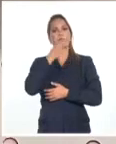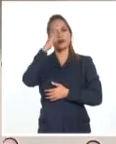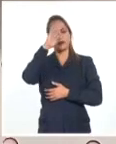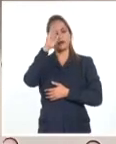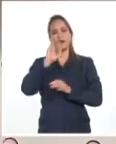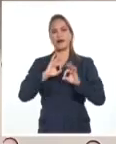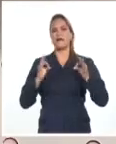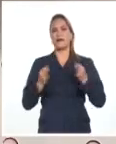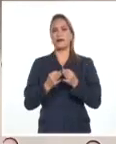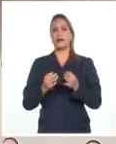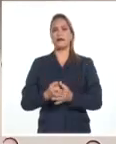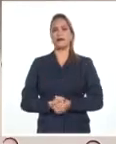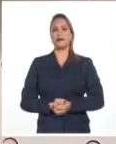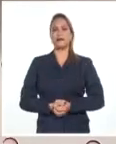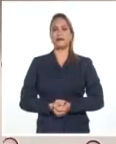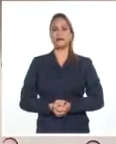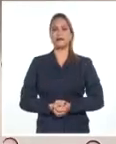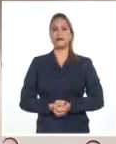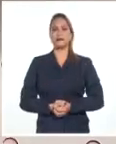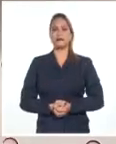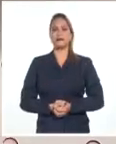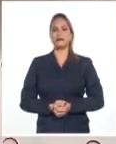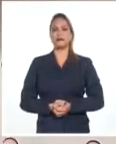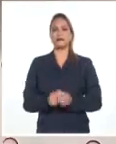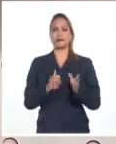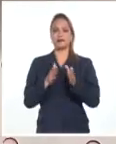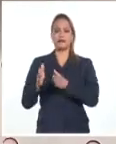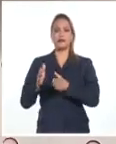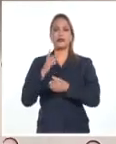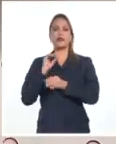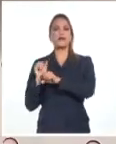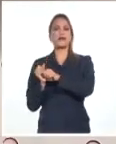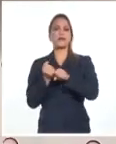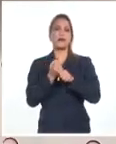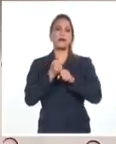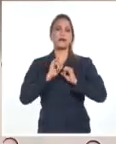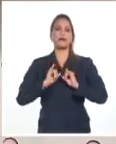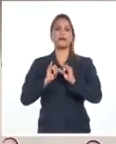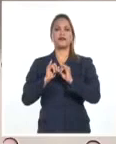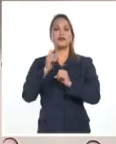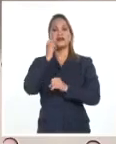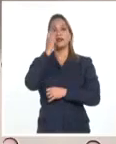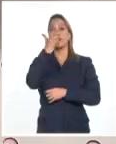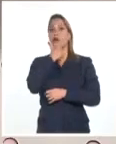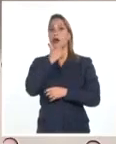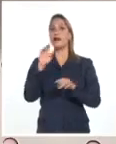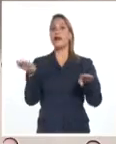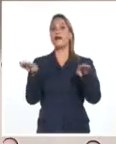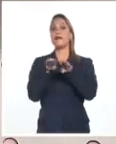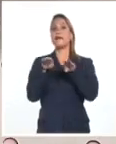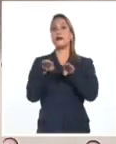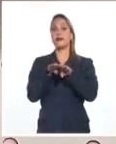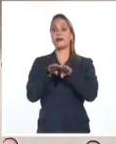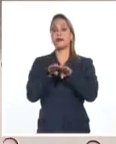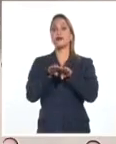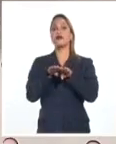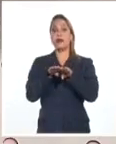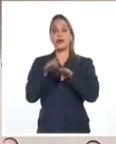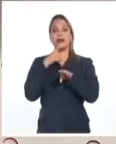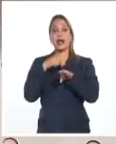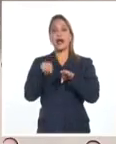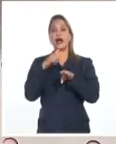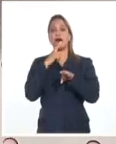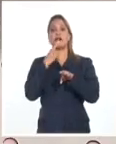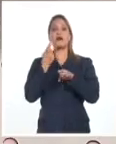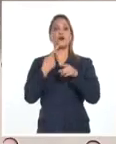sentidas condolencias. De la Serie Nacional de Béisbol, Ciego de Ávila empató en la jornada más reciente en la cima con